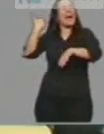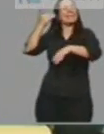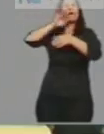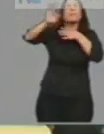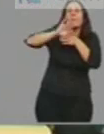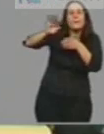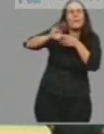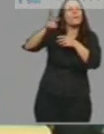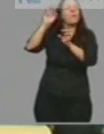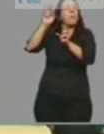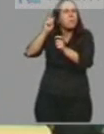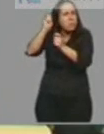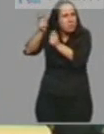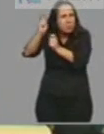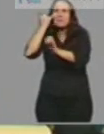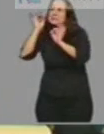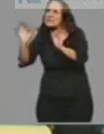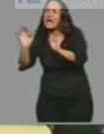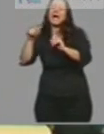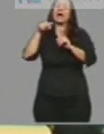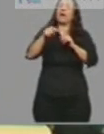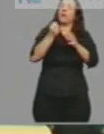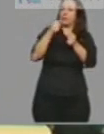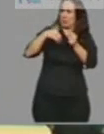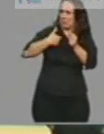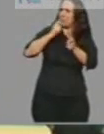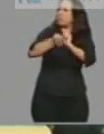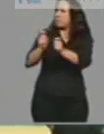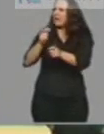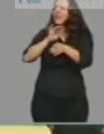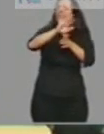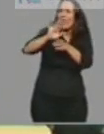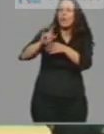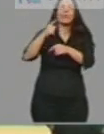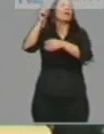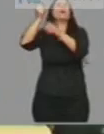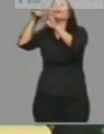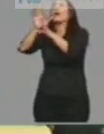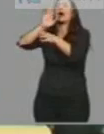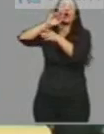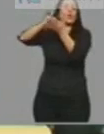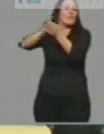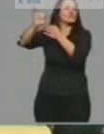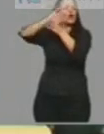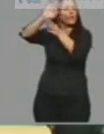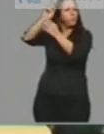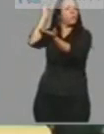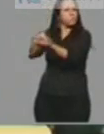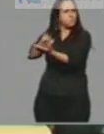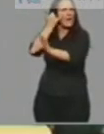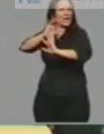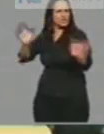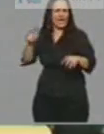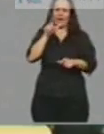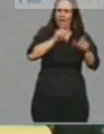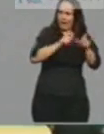ley extranjera, sino también en ley nacional, se había pagado deuda en el Banco de Nueva York, se había pagado deuda aquí en el